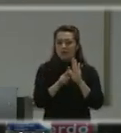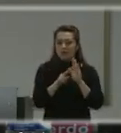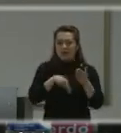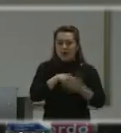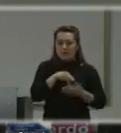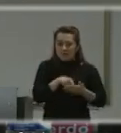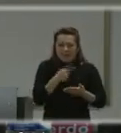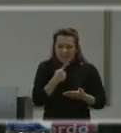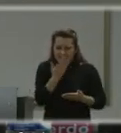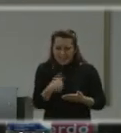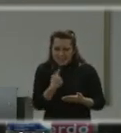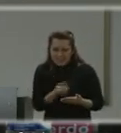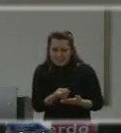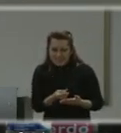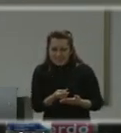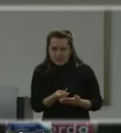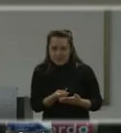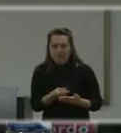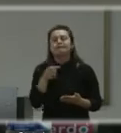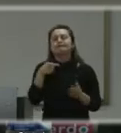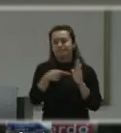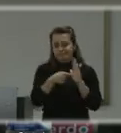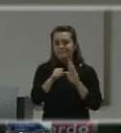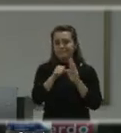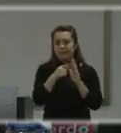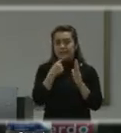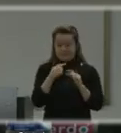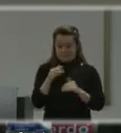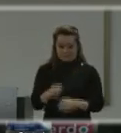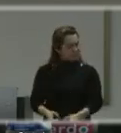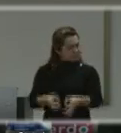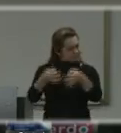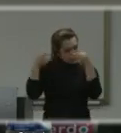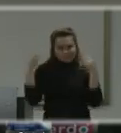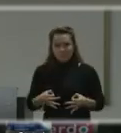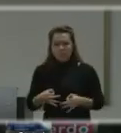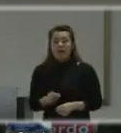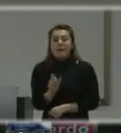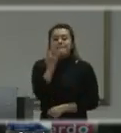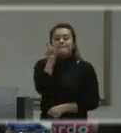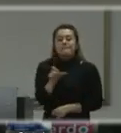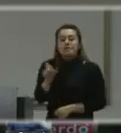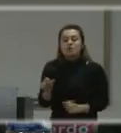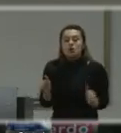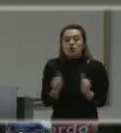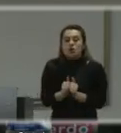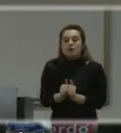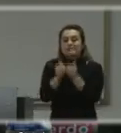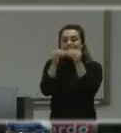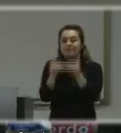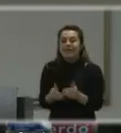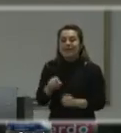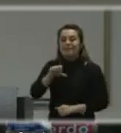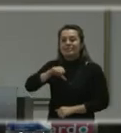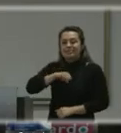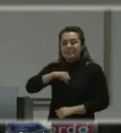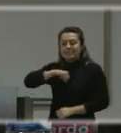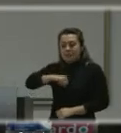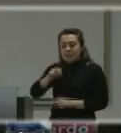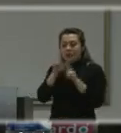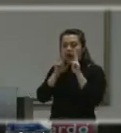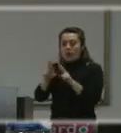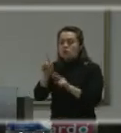Convención, que es el artículo que de manera categórica inicia diciendo las personas con discapacidad tienen el derecho al reconocimiento pleno de su